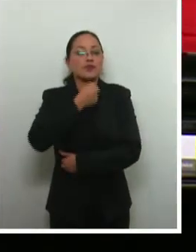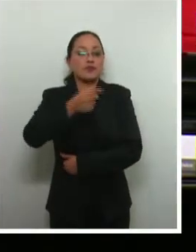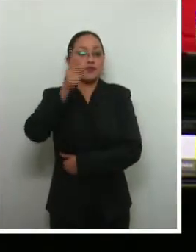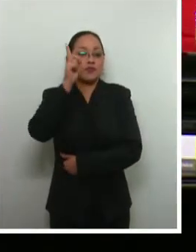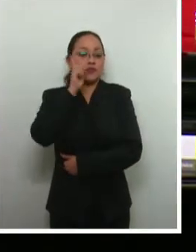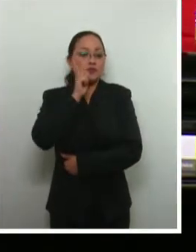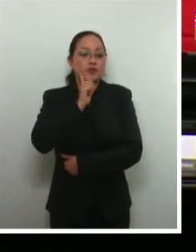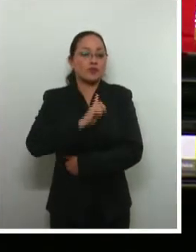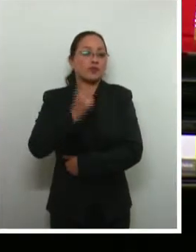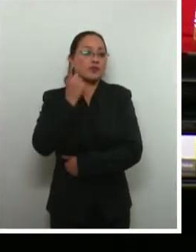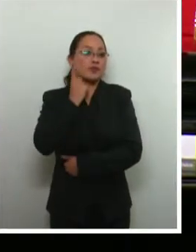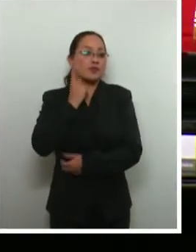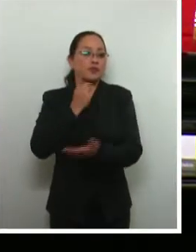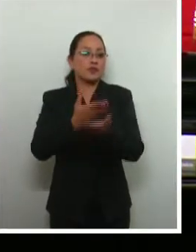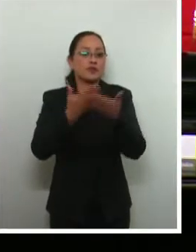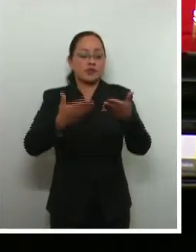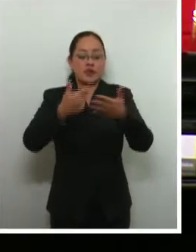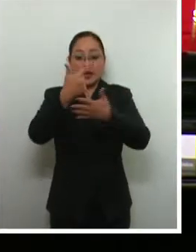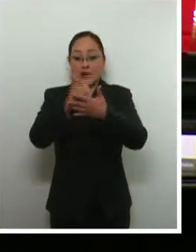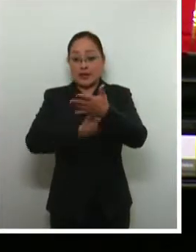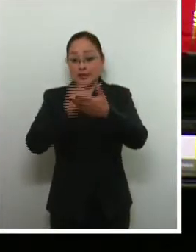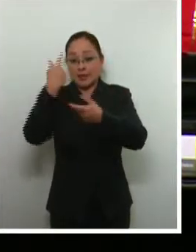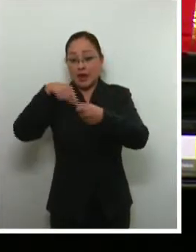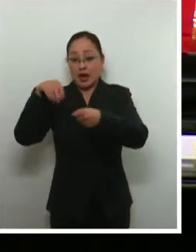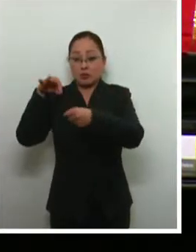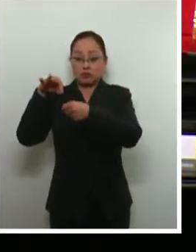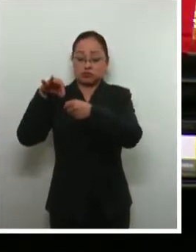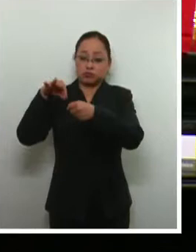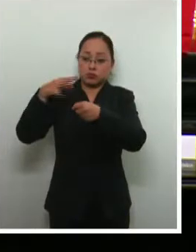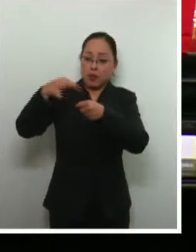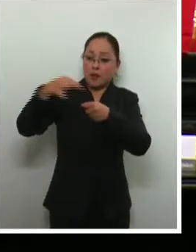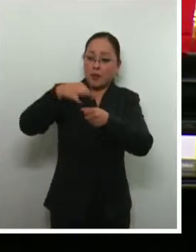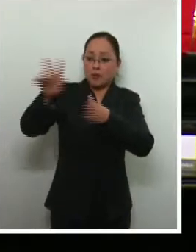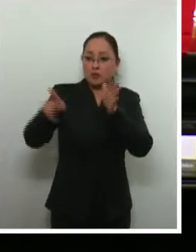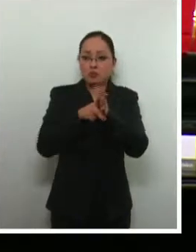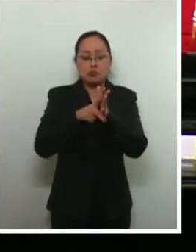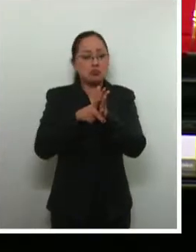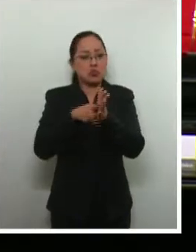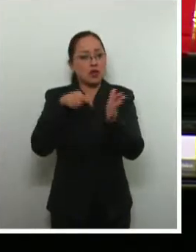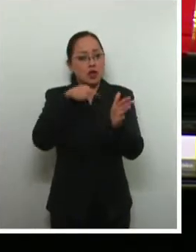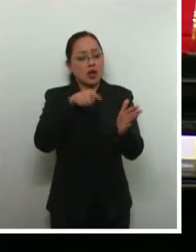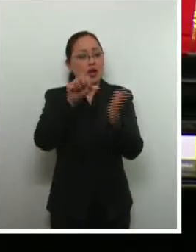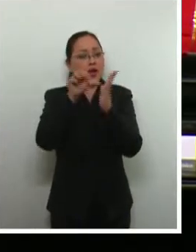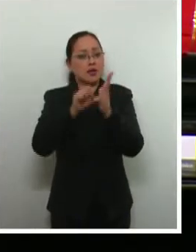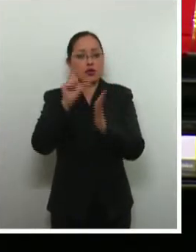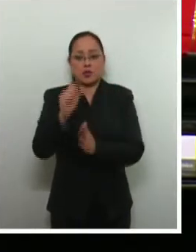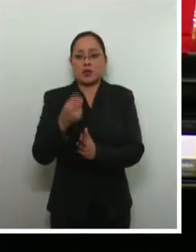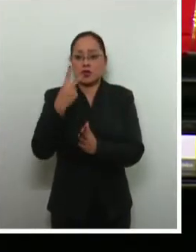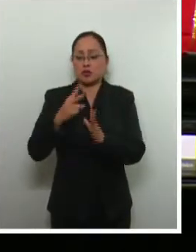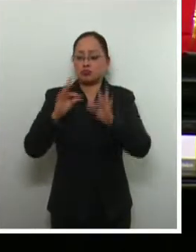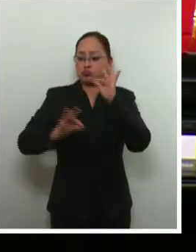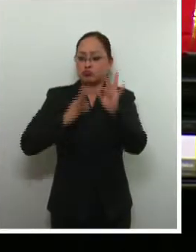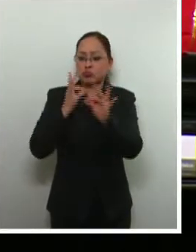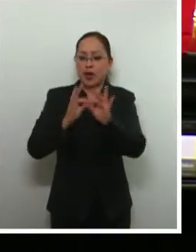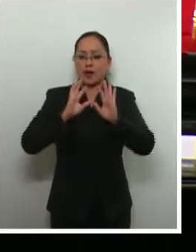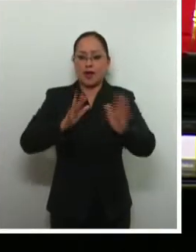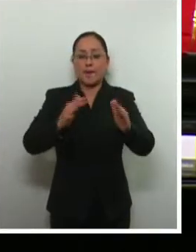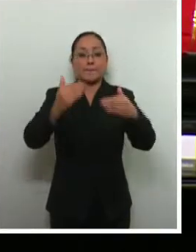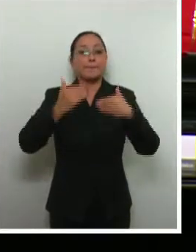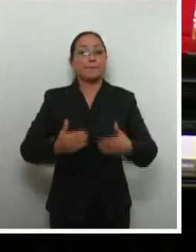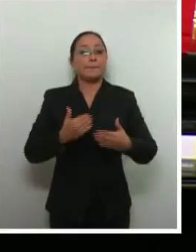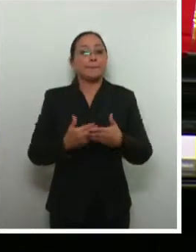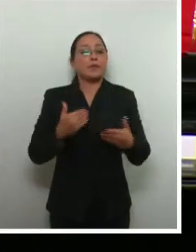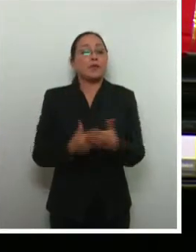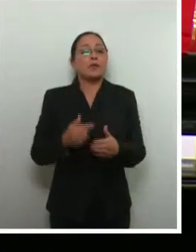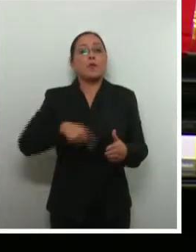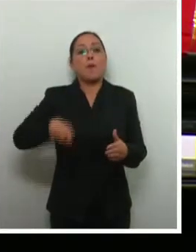compañeros diputados, se han agotado ya las reservas presentadas a este artículo 22, por lo que a